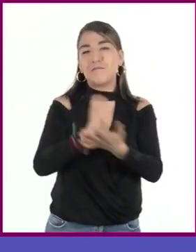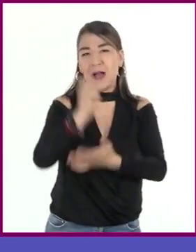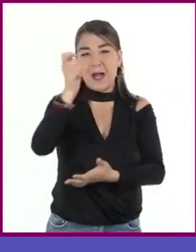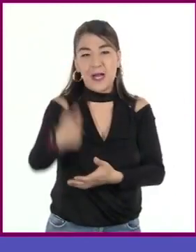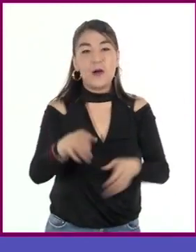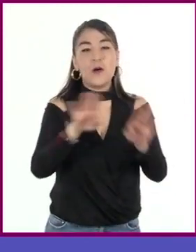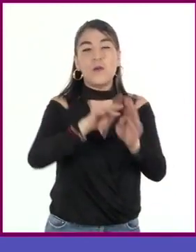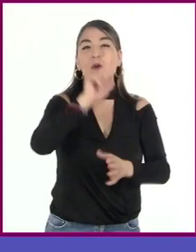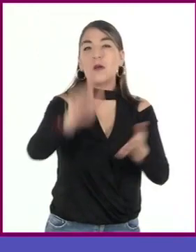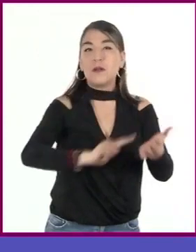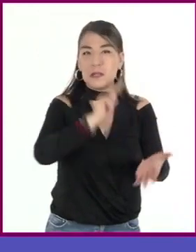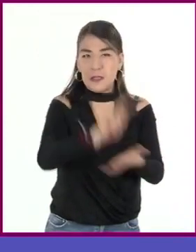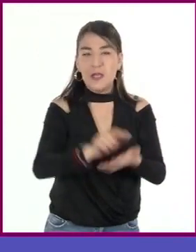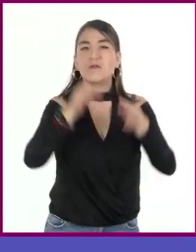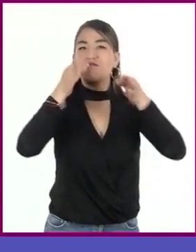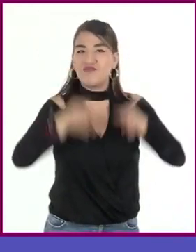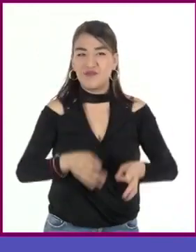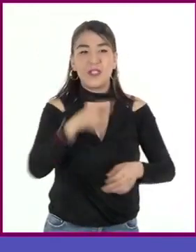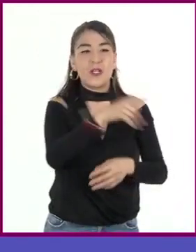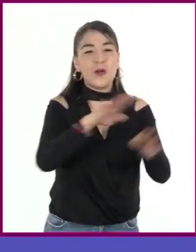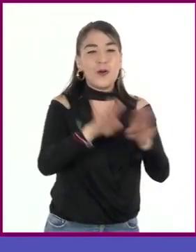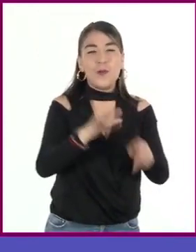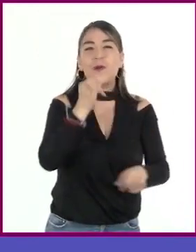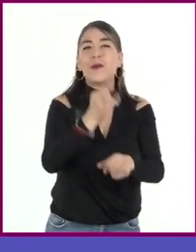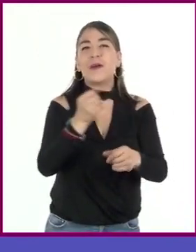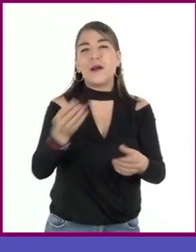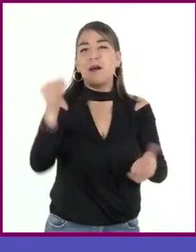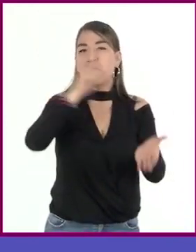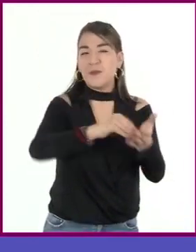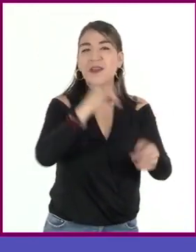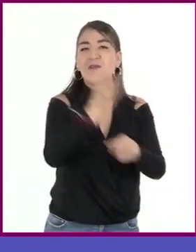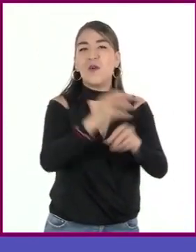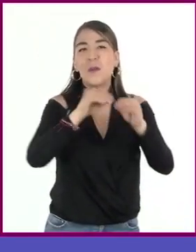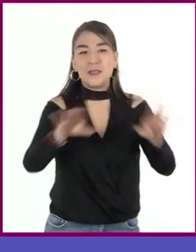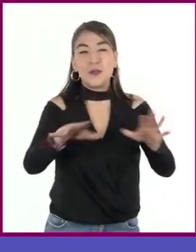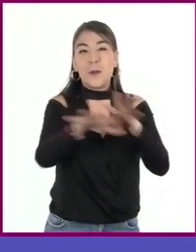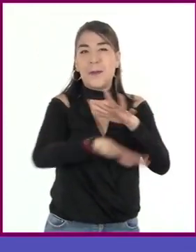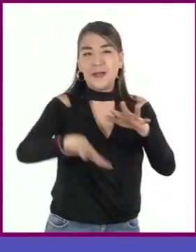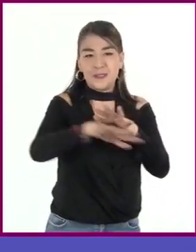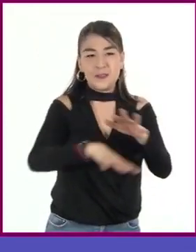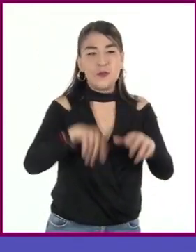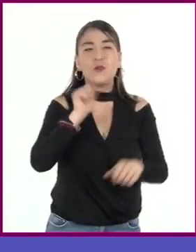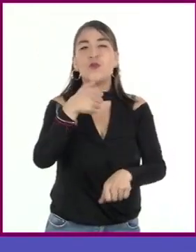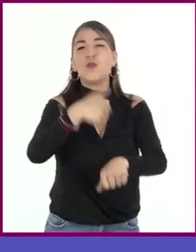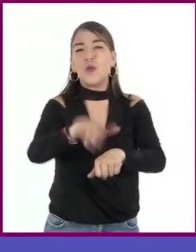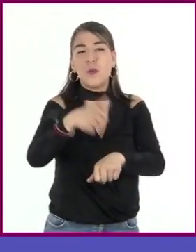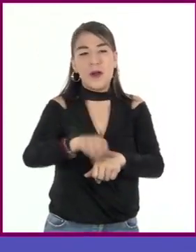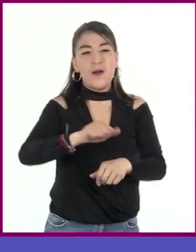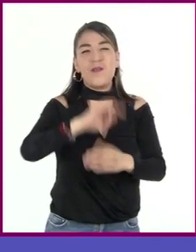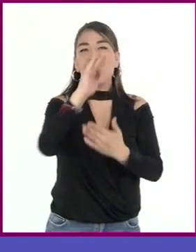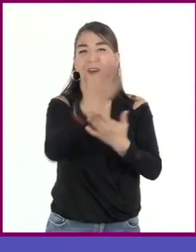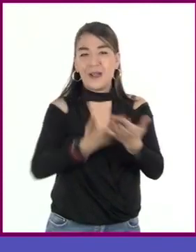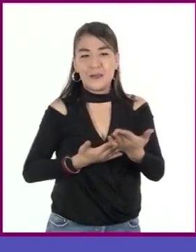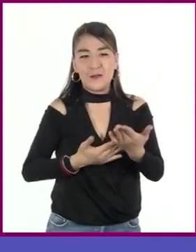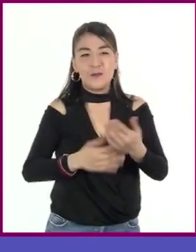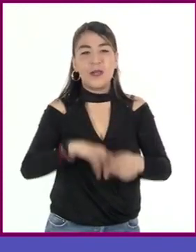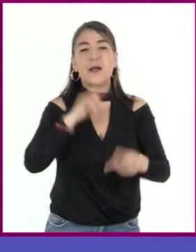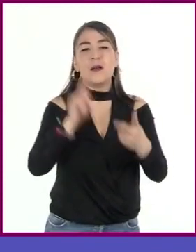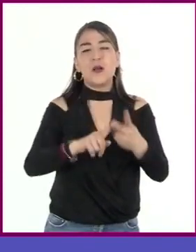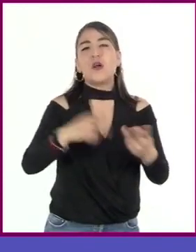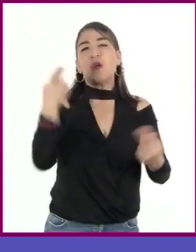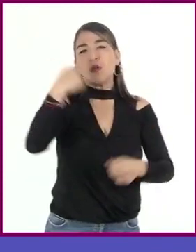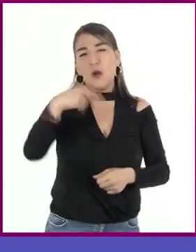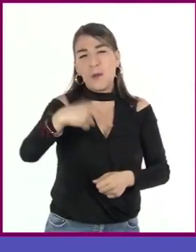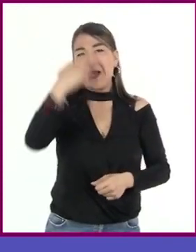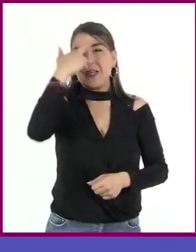una factura se necesita incluir algunos datos básicos. 1. Número de la factura. 2. Nombre o razón